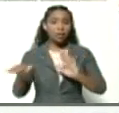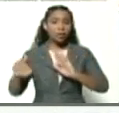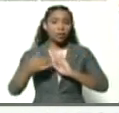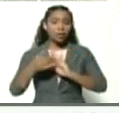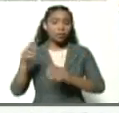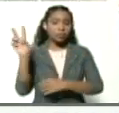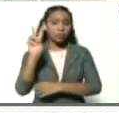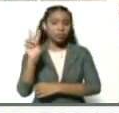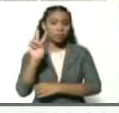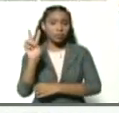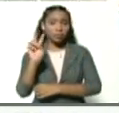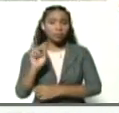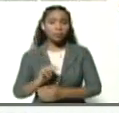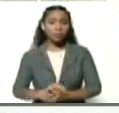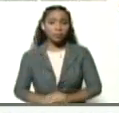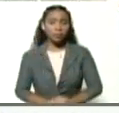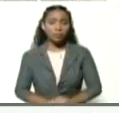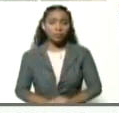Venezuela.